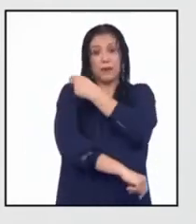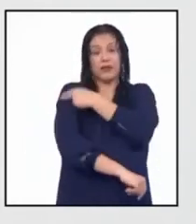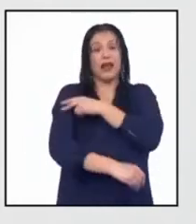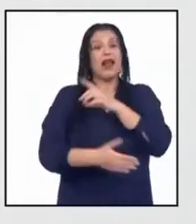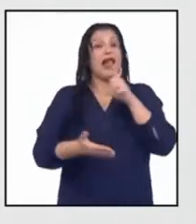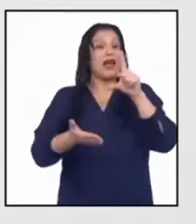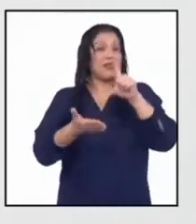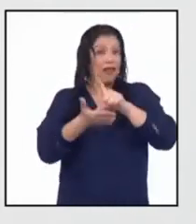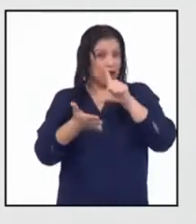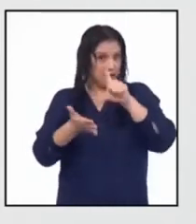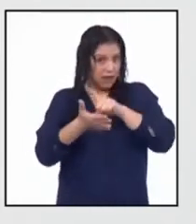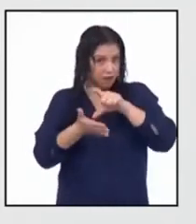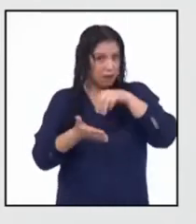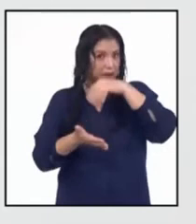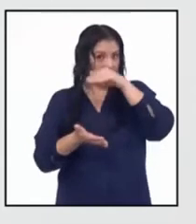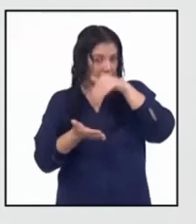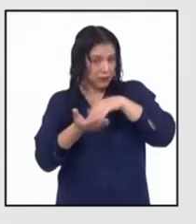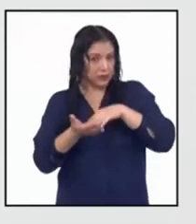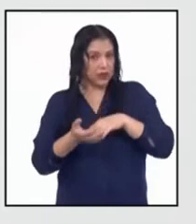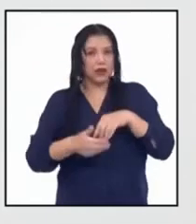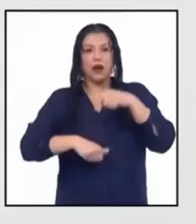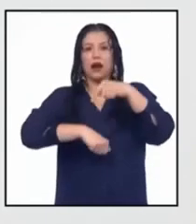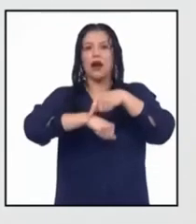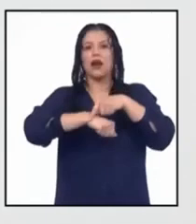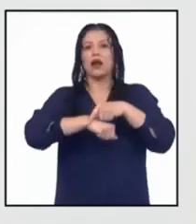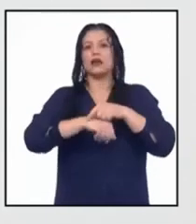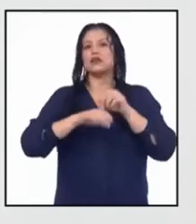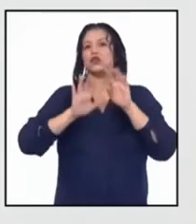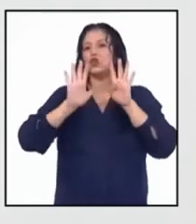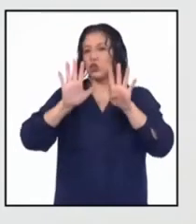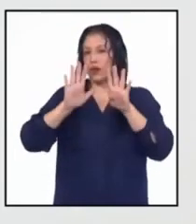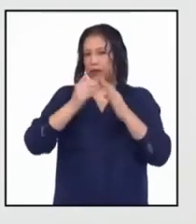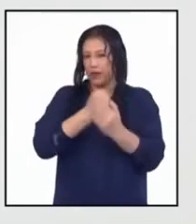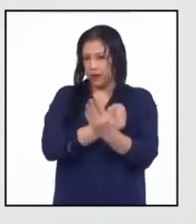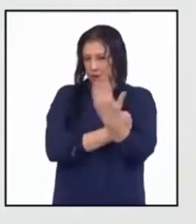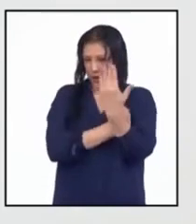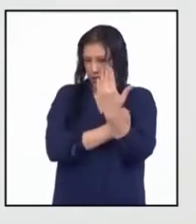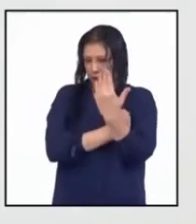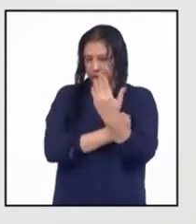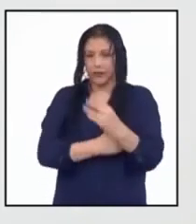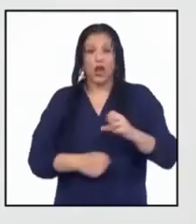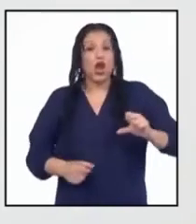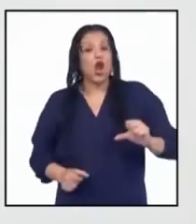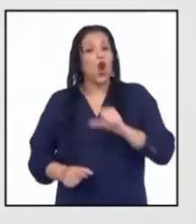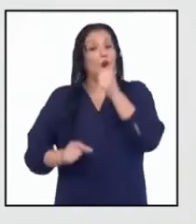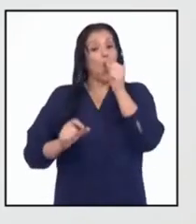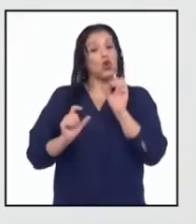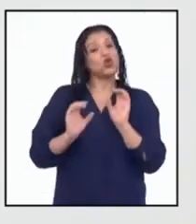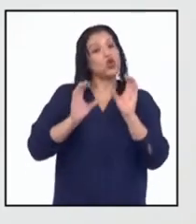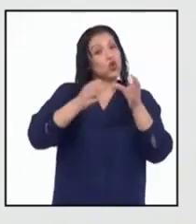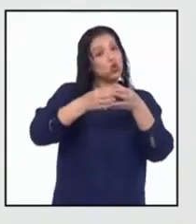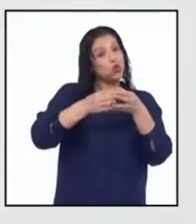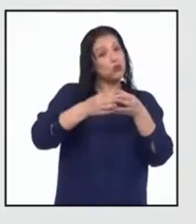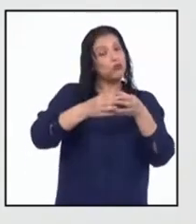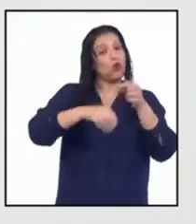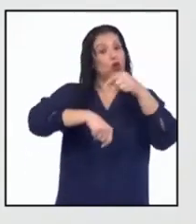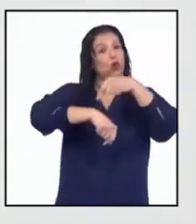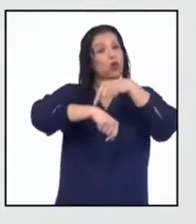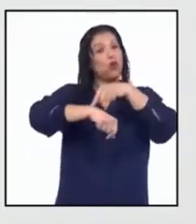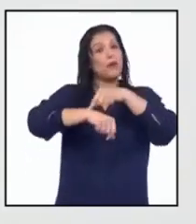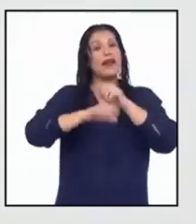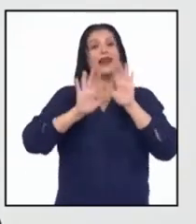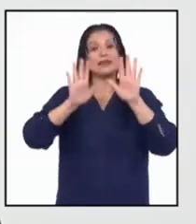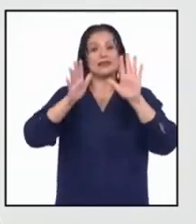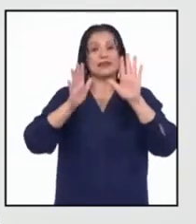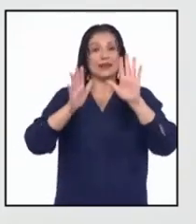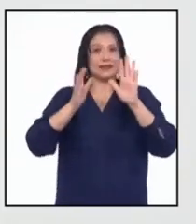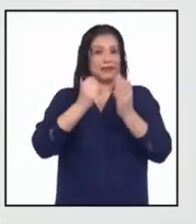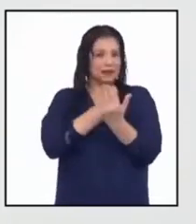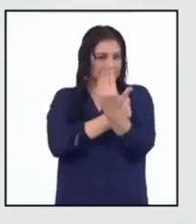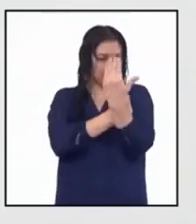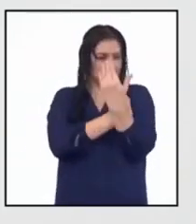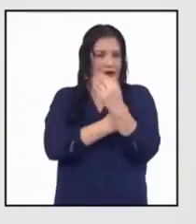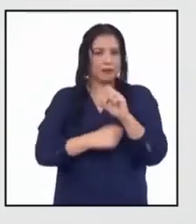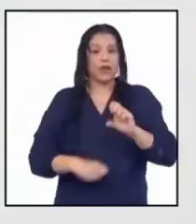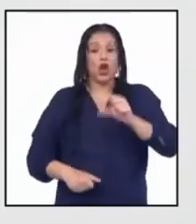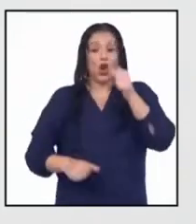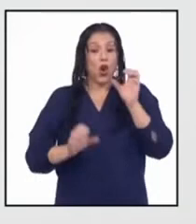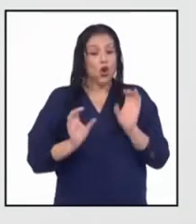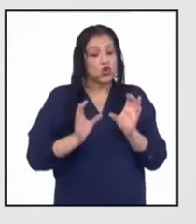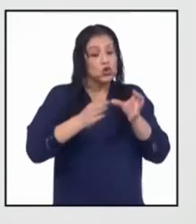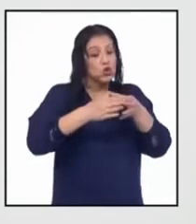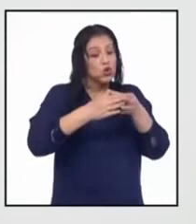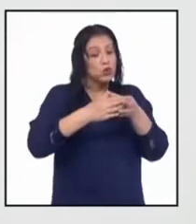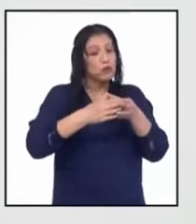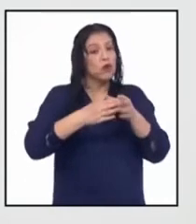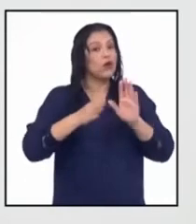Lima Metropolitana a las 9 a.m., otro grupo a las 10 a.m., otro a